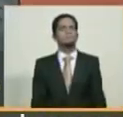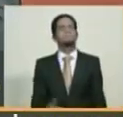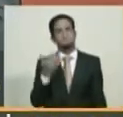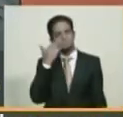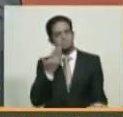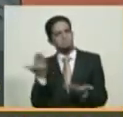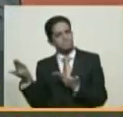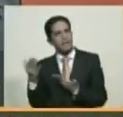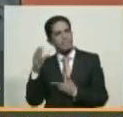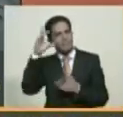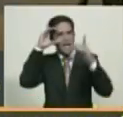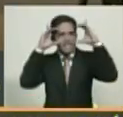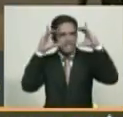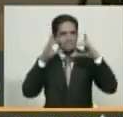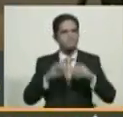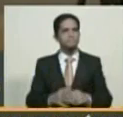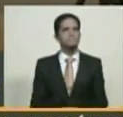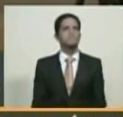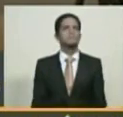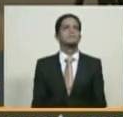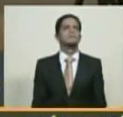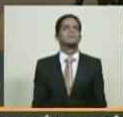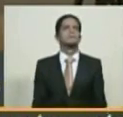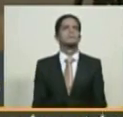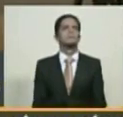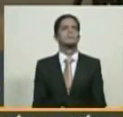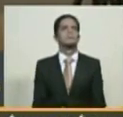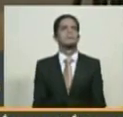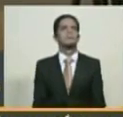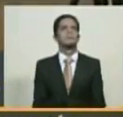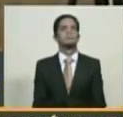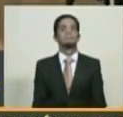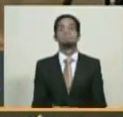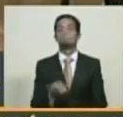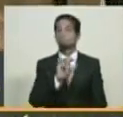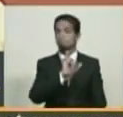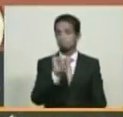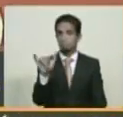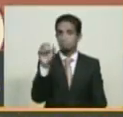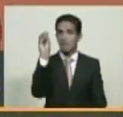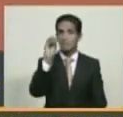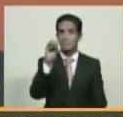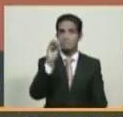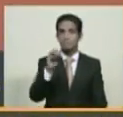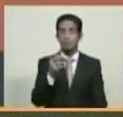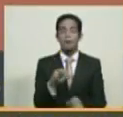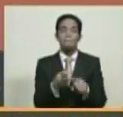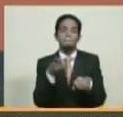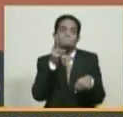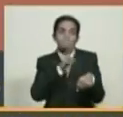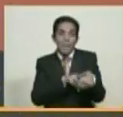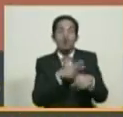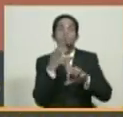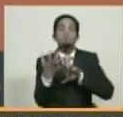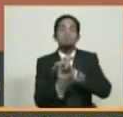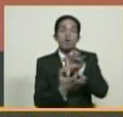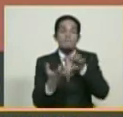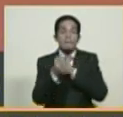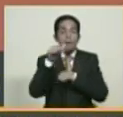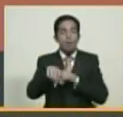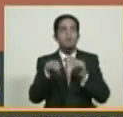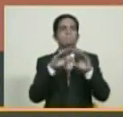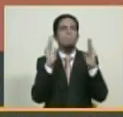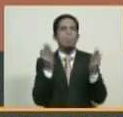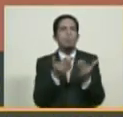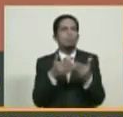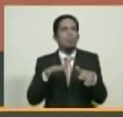Delcy. Gracias. Me voy a deleitar con su respuesta. Ya le dijimos, ¿no? La peor crisis humanitaria que vive hoy el mundo es